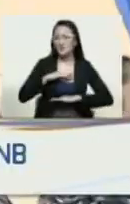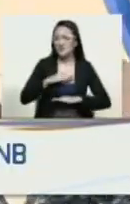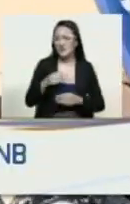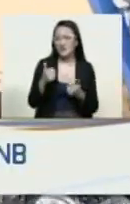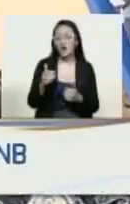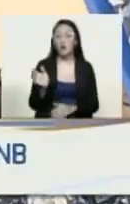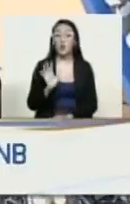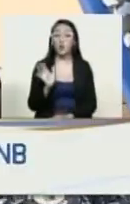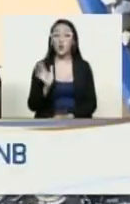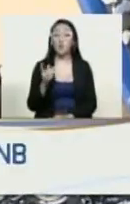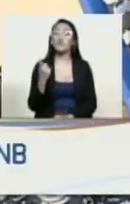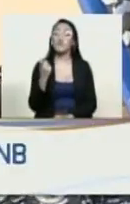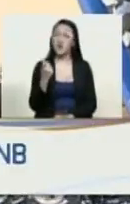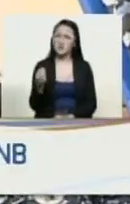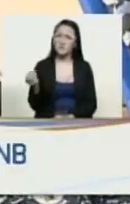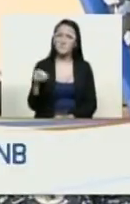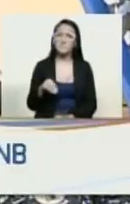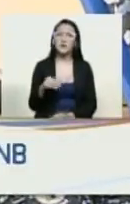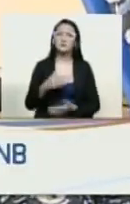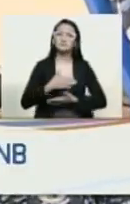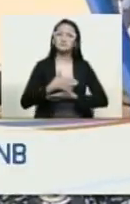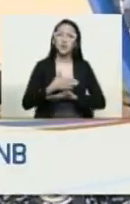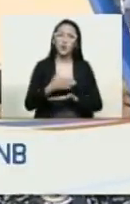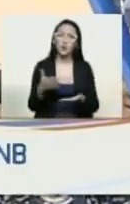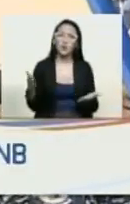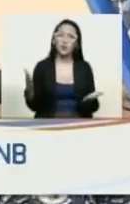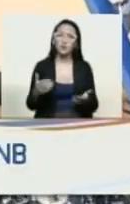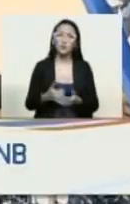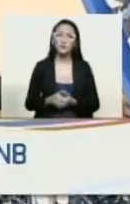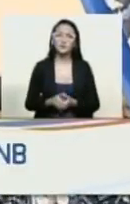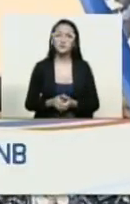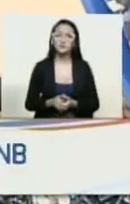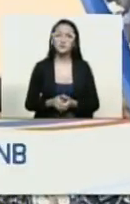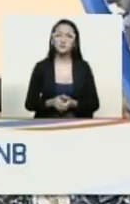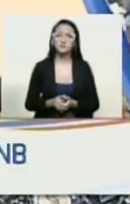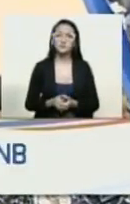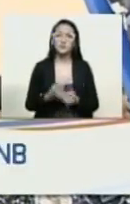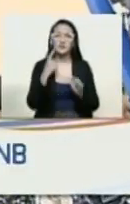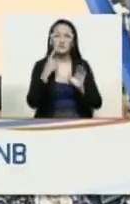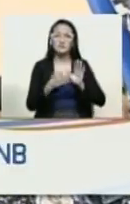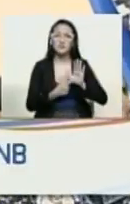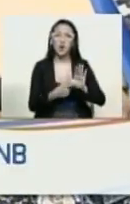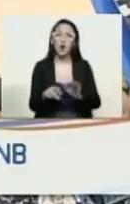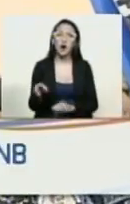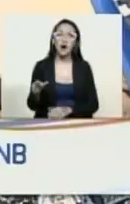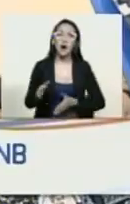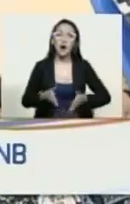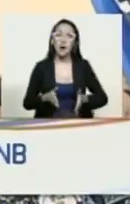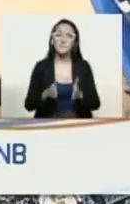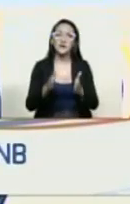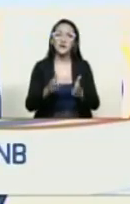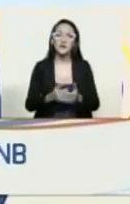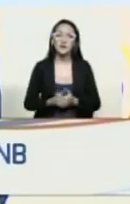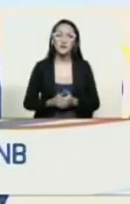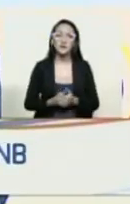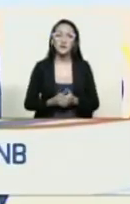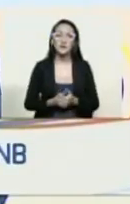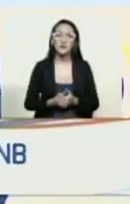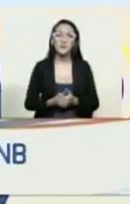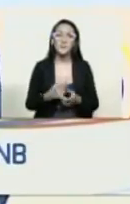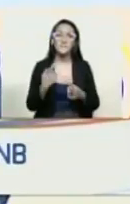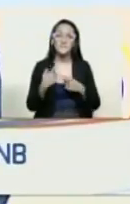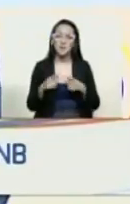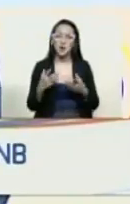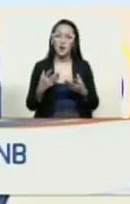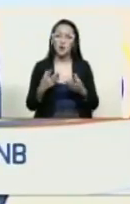Hemos limpiado el camino, hemos abierto la trocha, hemos demostrado que es el camino, pero aún todo está